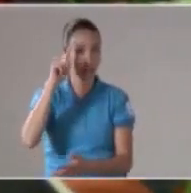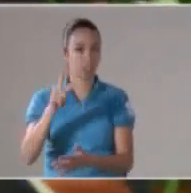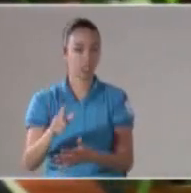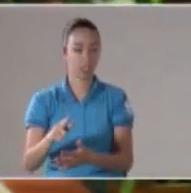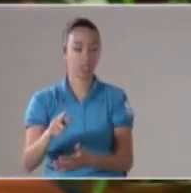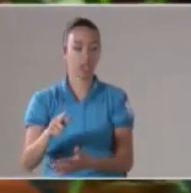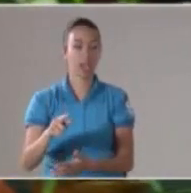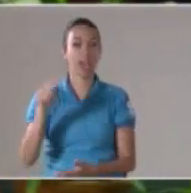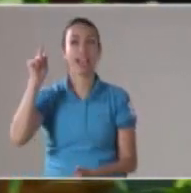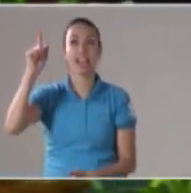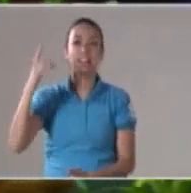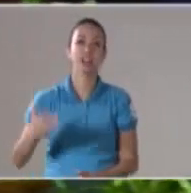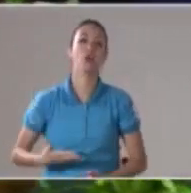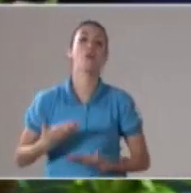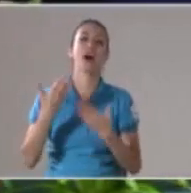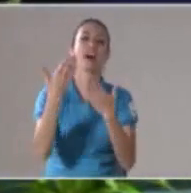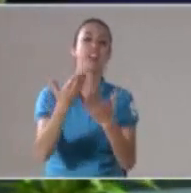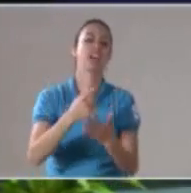que te lo va a pagar